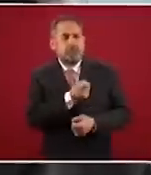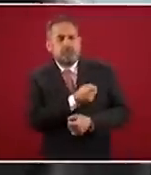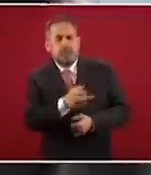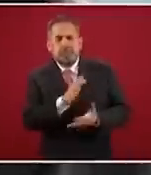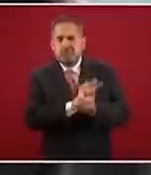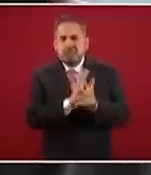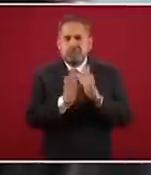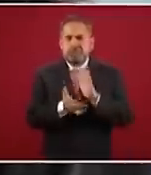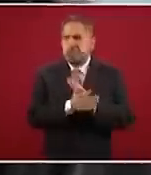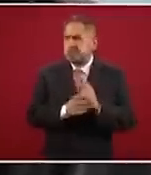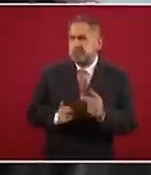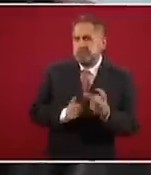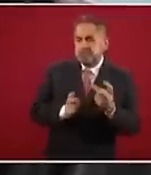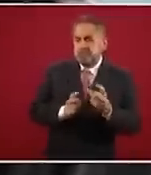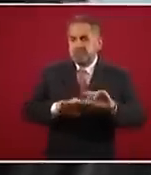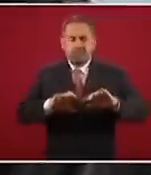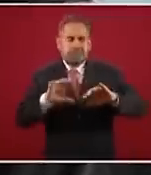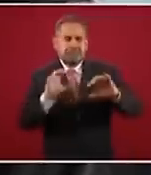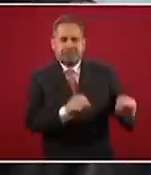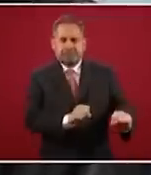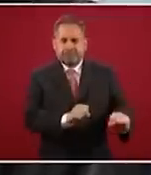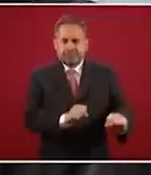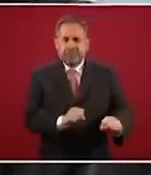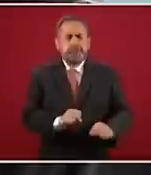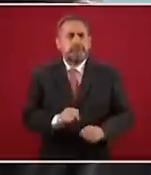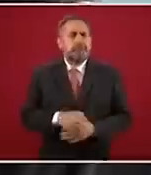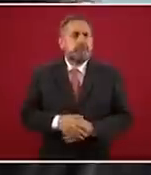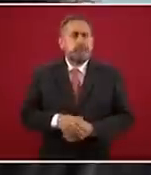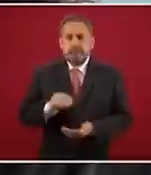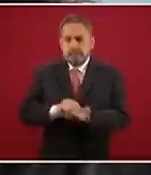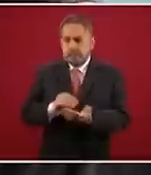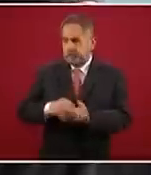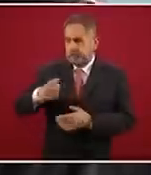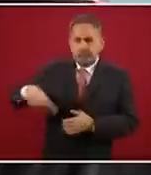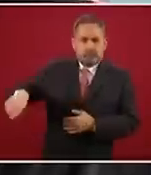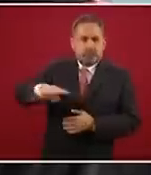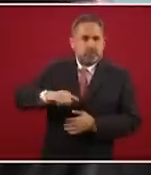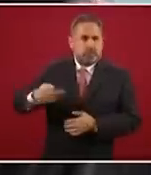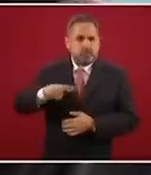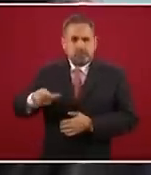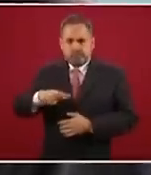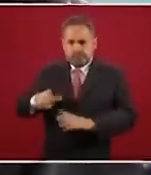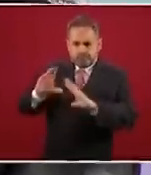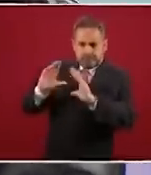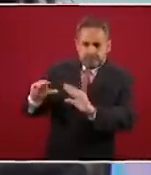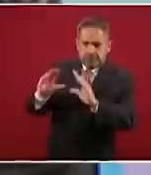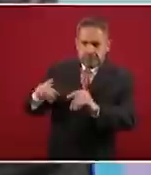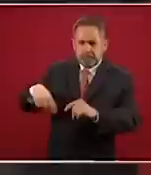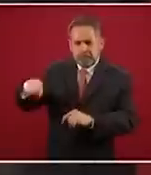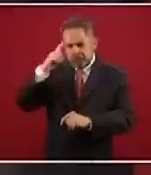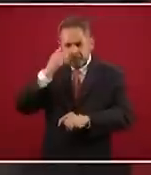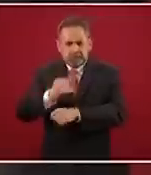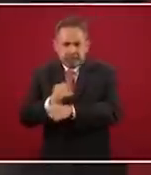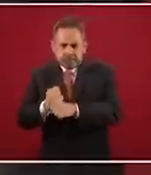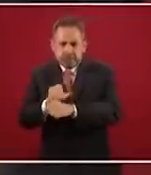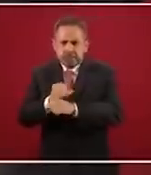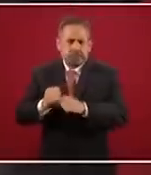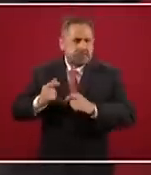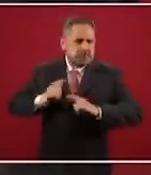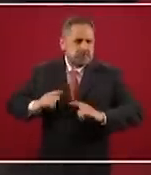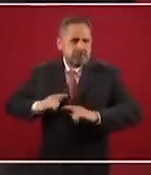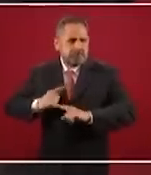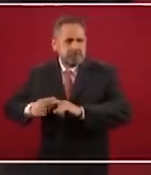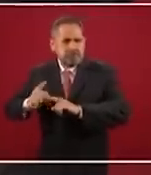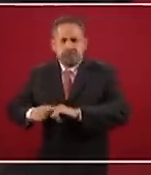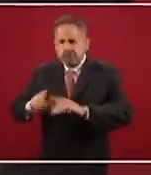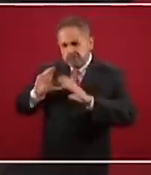delincuencia organizada, continuar con la capacitación del personal de investigación respecto a la parte